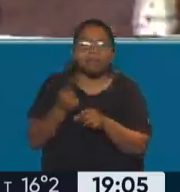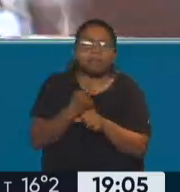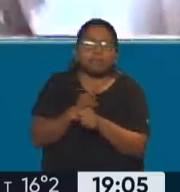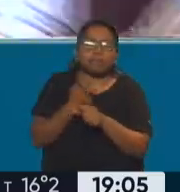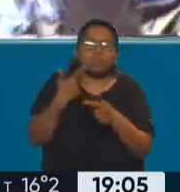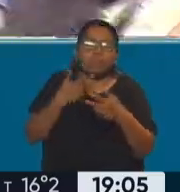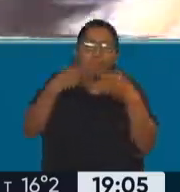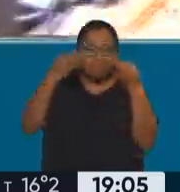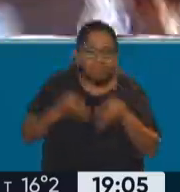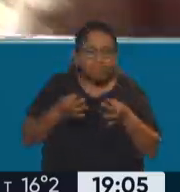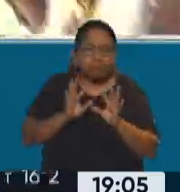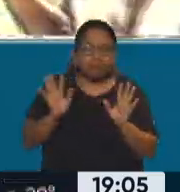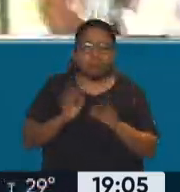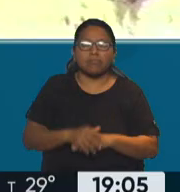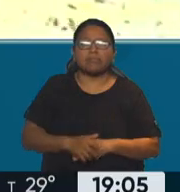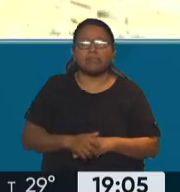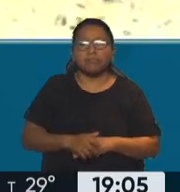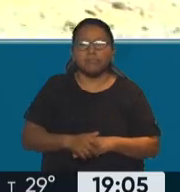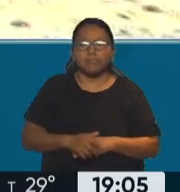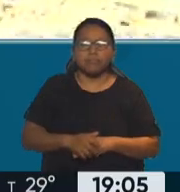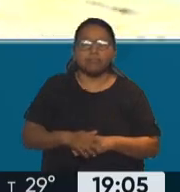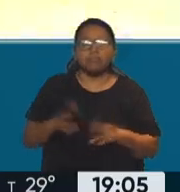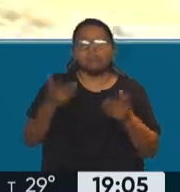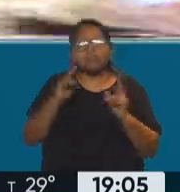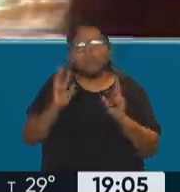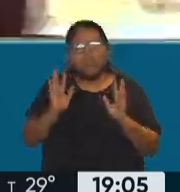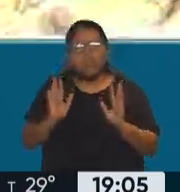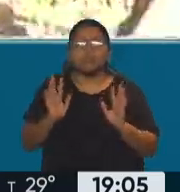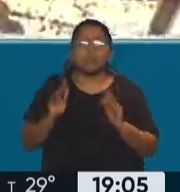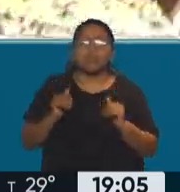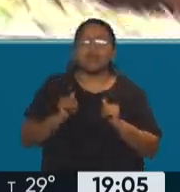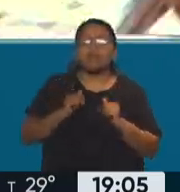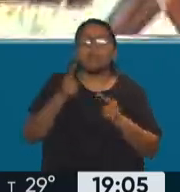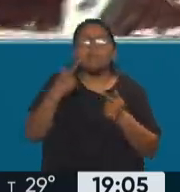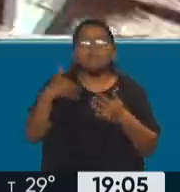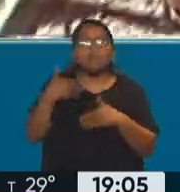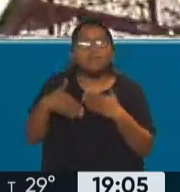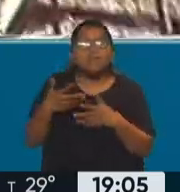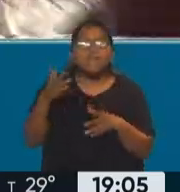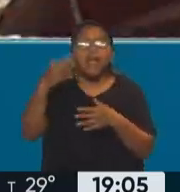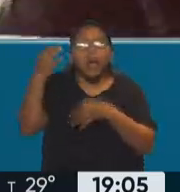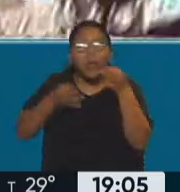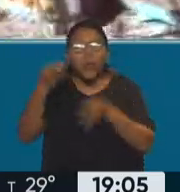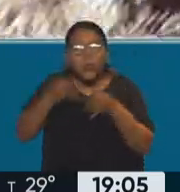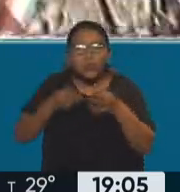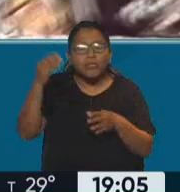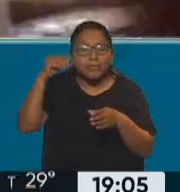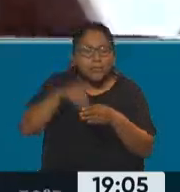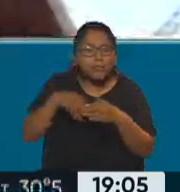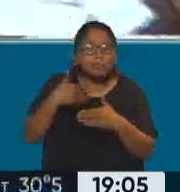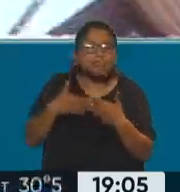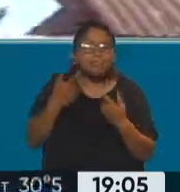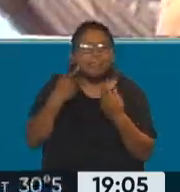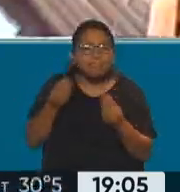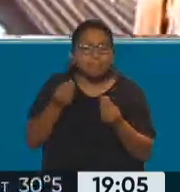tener la veracidad de la misma, agregó. Y dijo, esperemos en consecuencia la rápida intervención de la justicia a estos efectos. Por su parte,